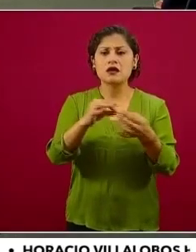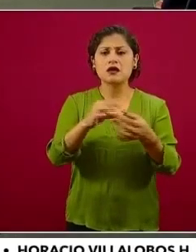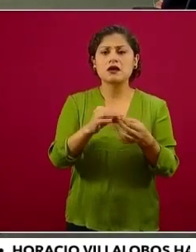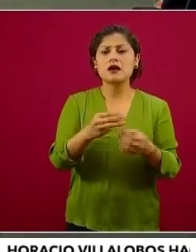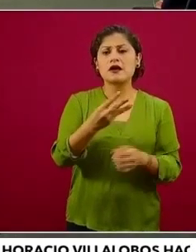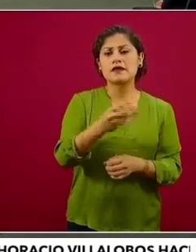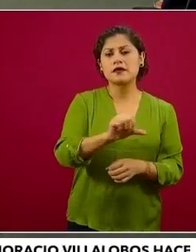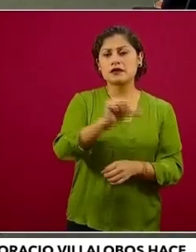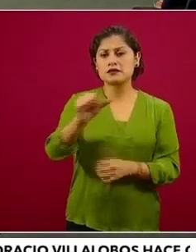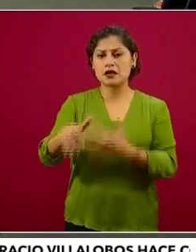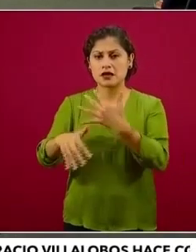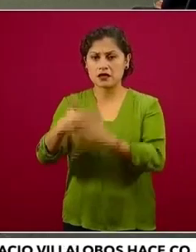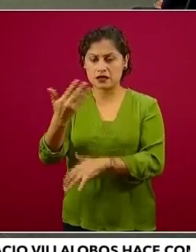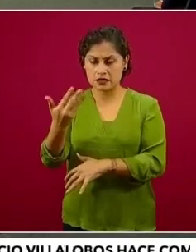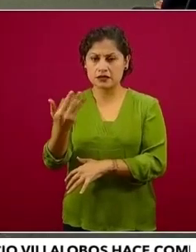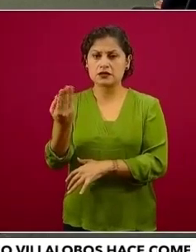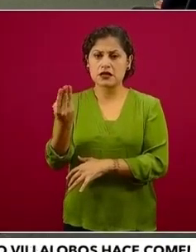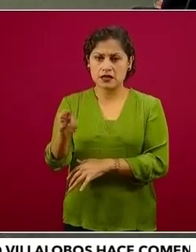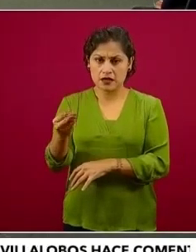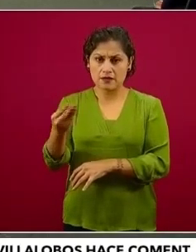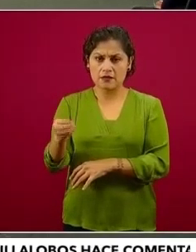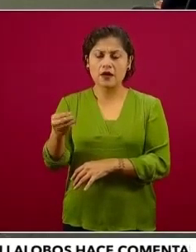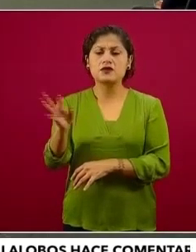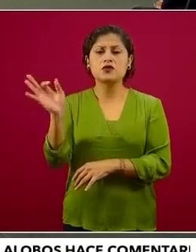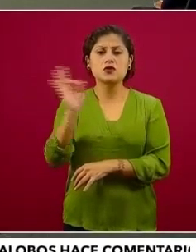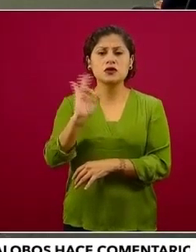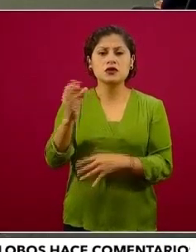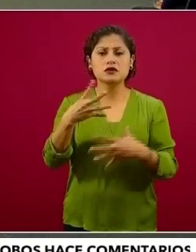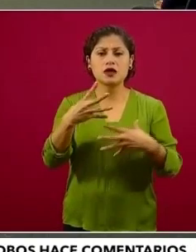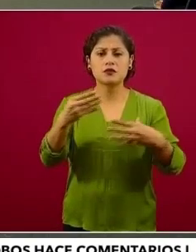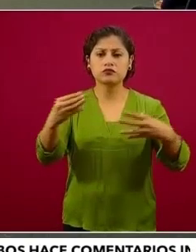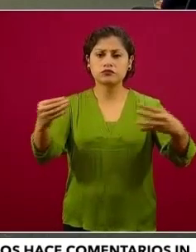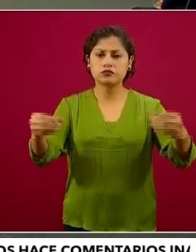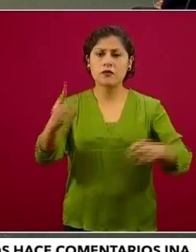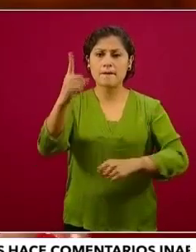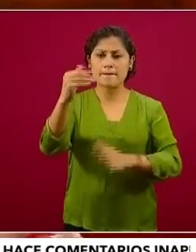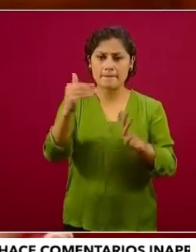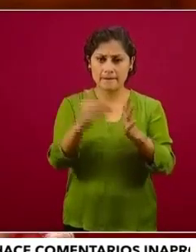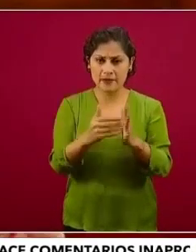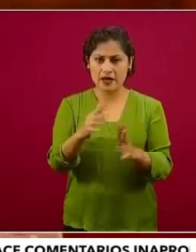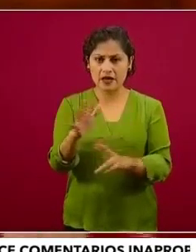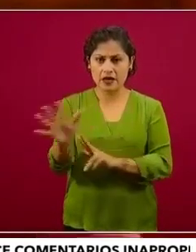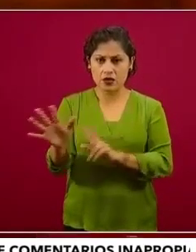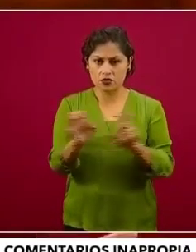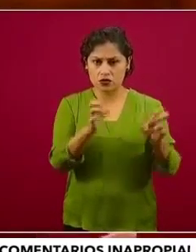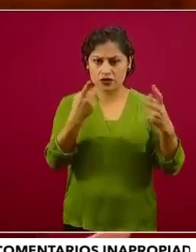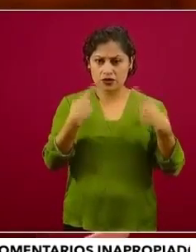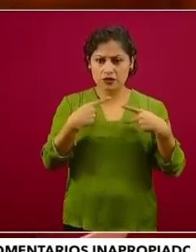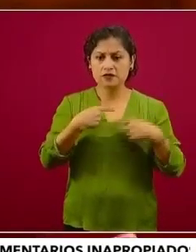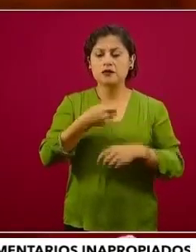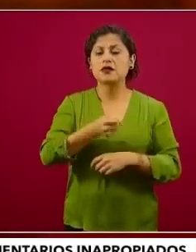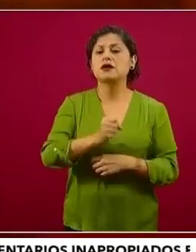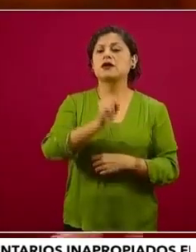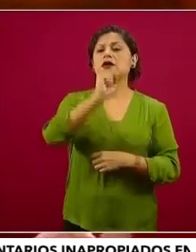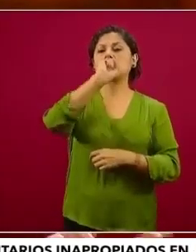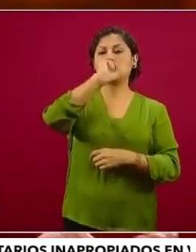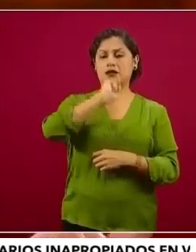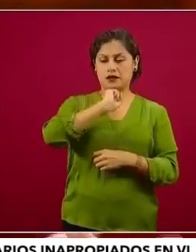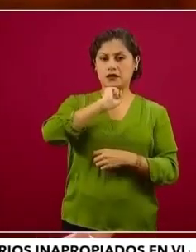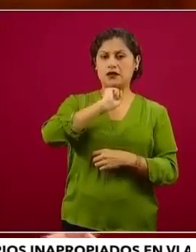podría darse una tasa aproximada de 1,800 intubados y en un escenario más severo